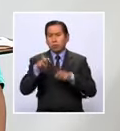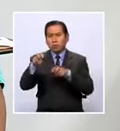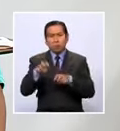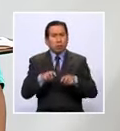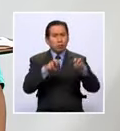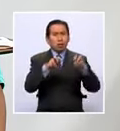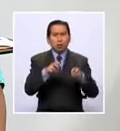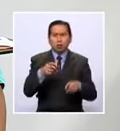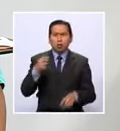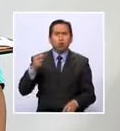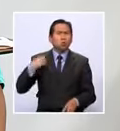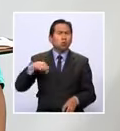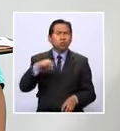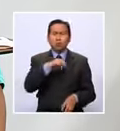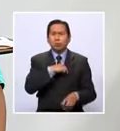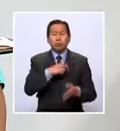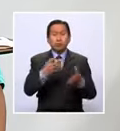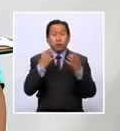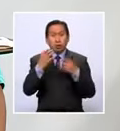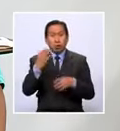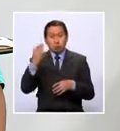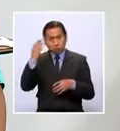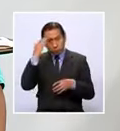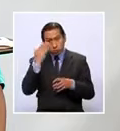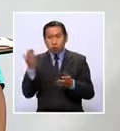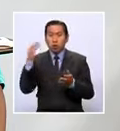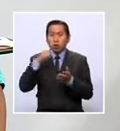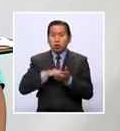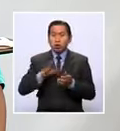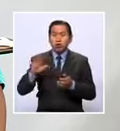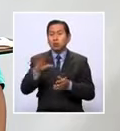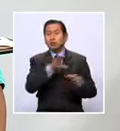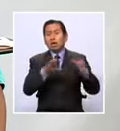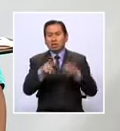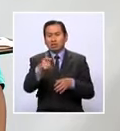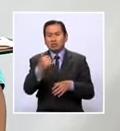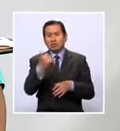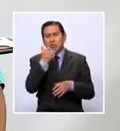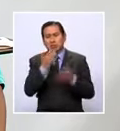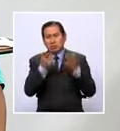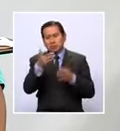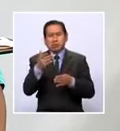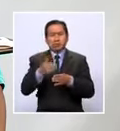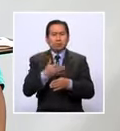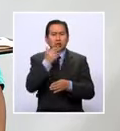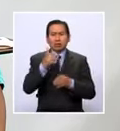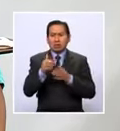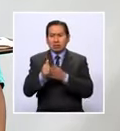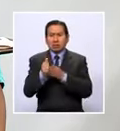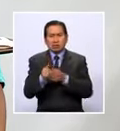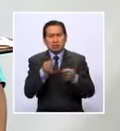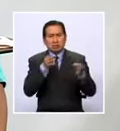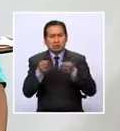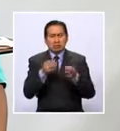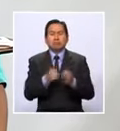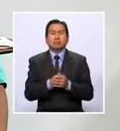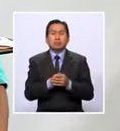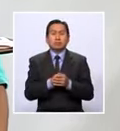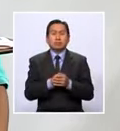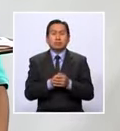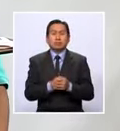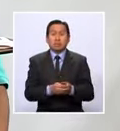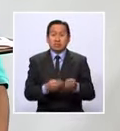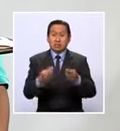para poder reorientar algunas actividades que pueden mejorar la situación es de